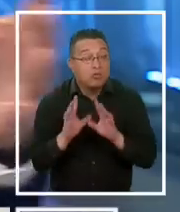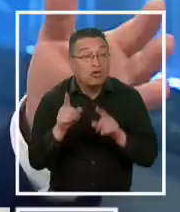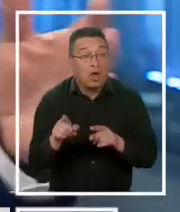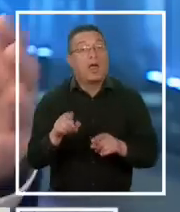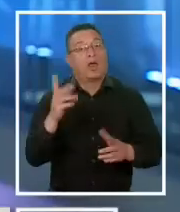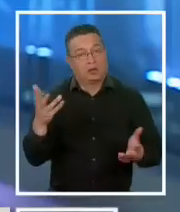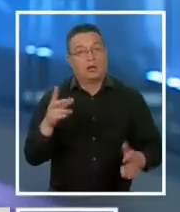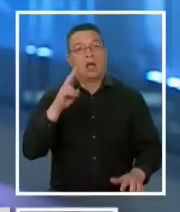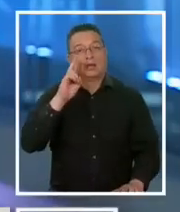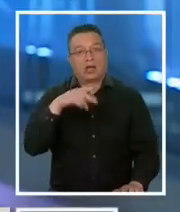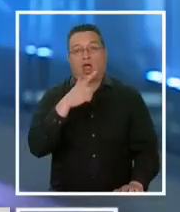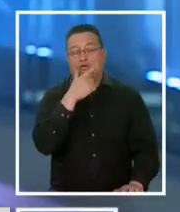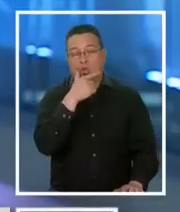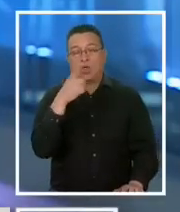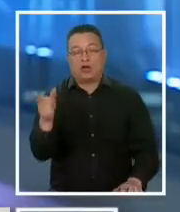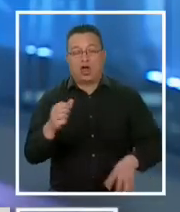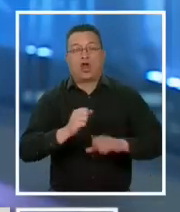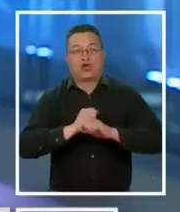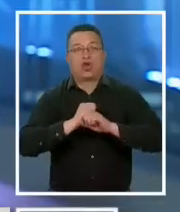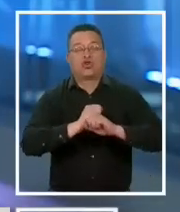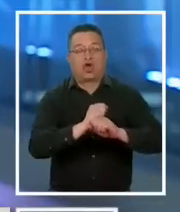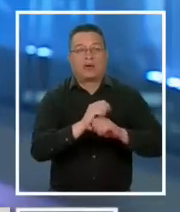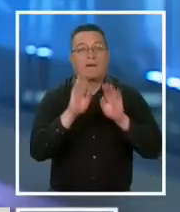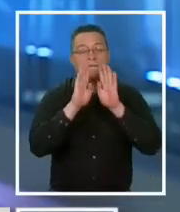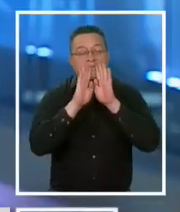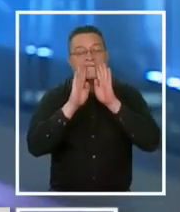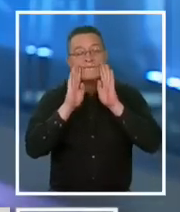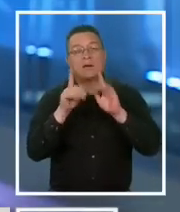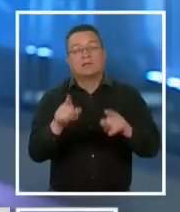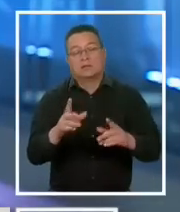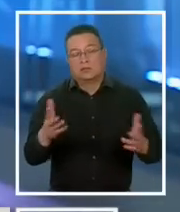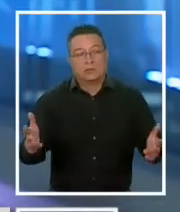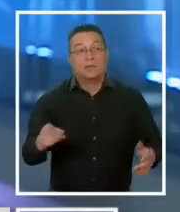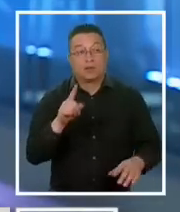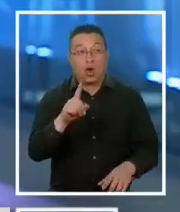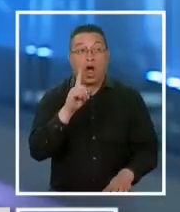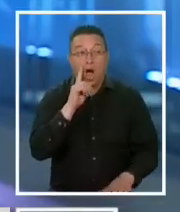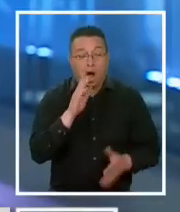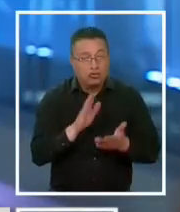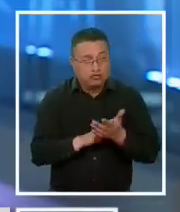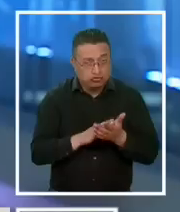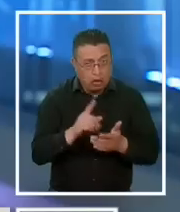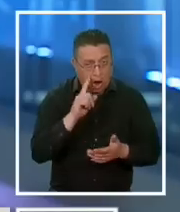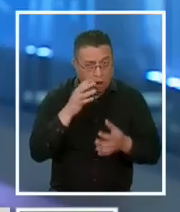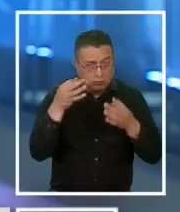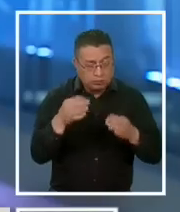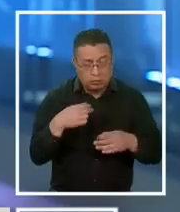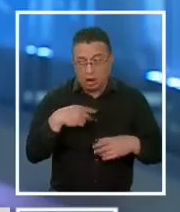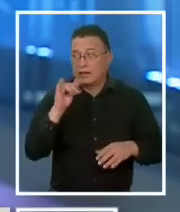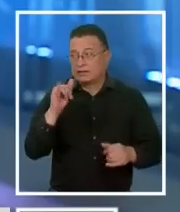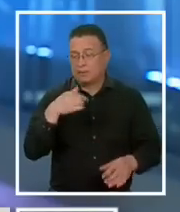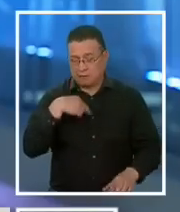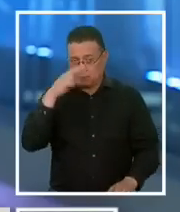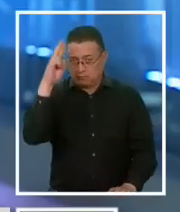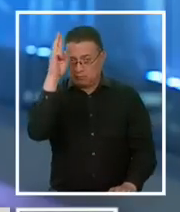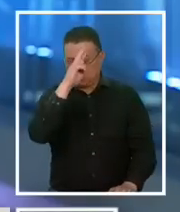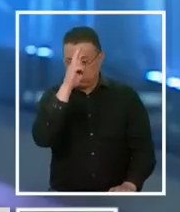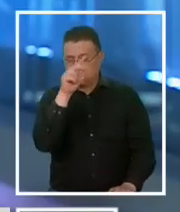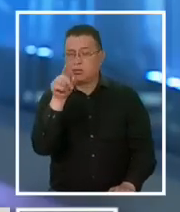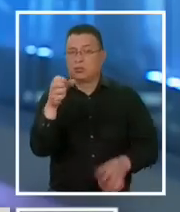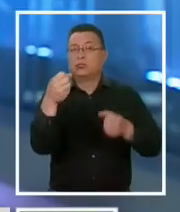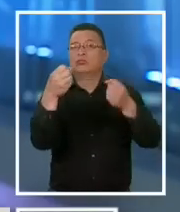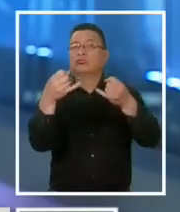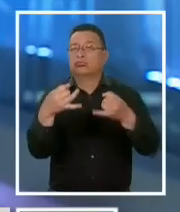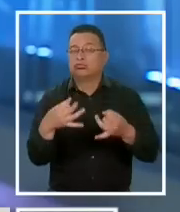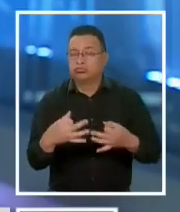eso sin lugar a dudas que sería un atentado contra la prioridad me llama la atención cierta cifra